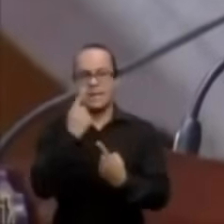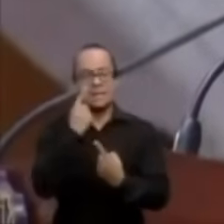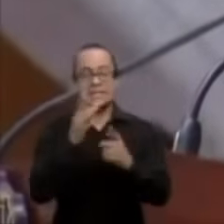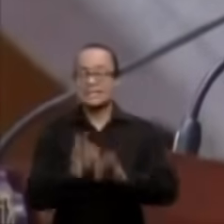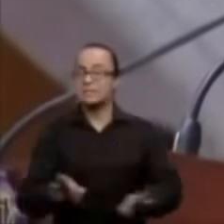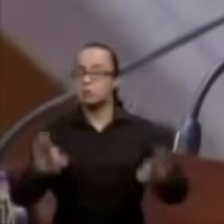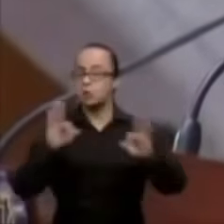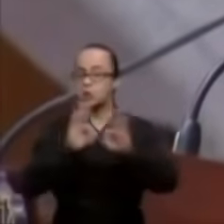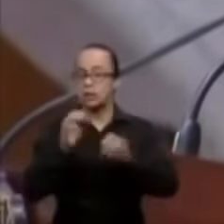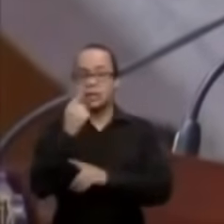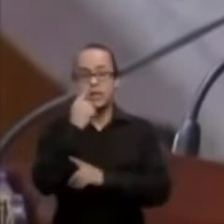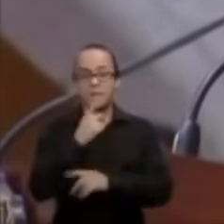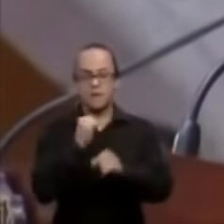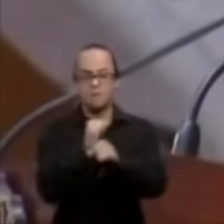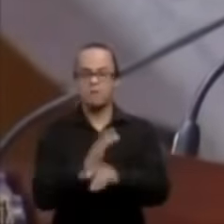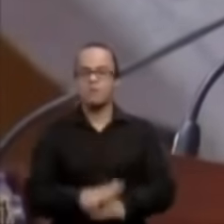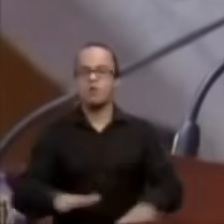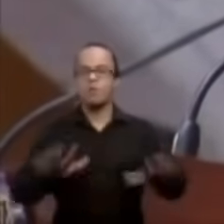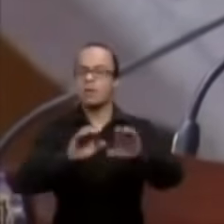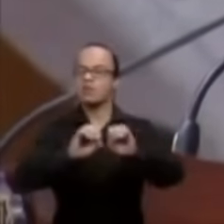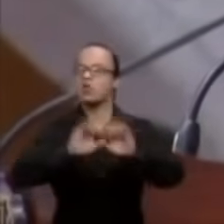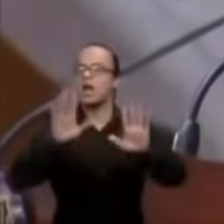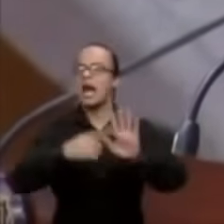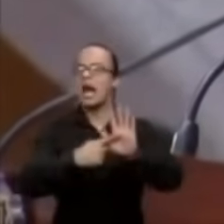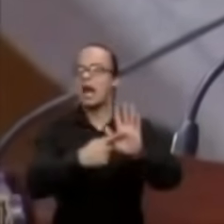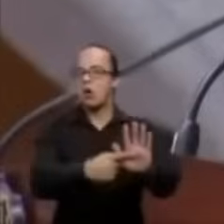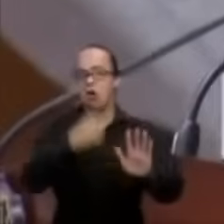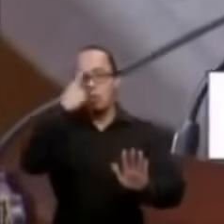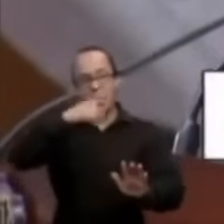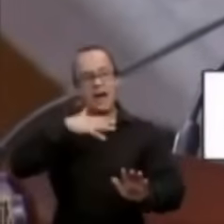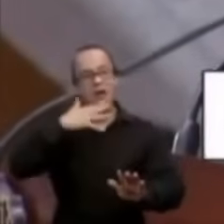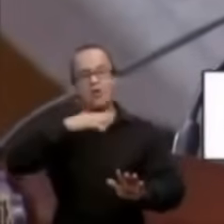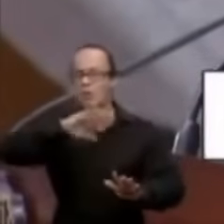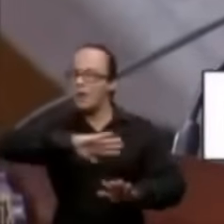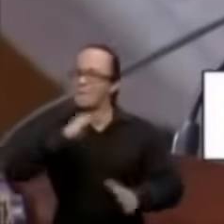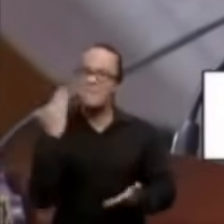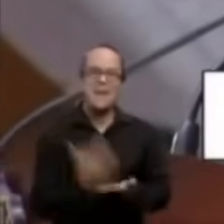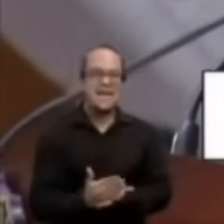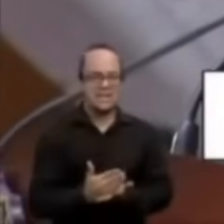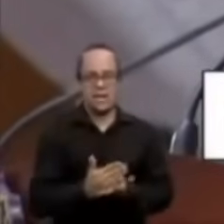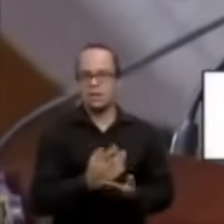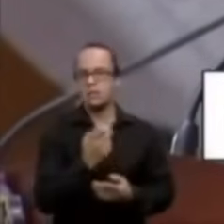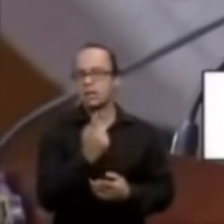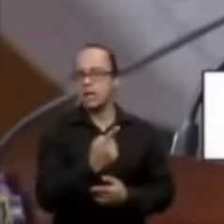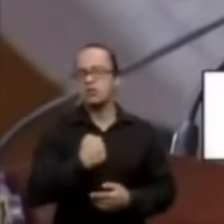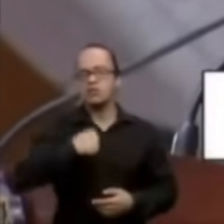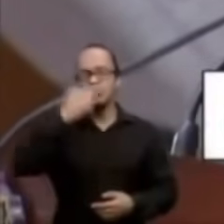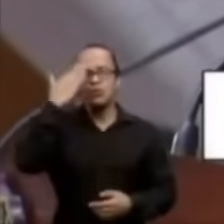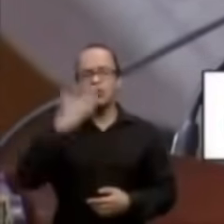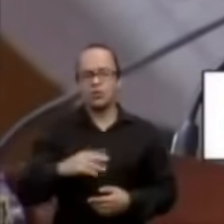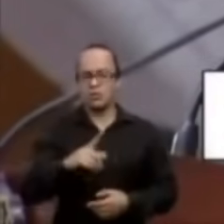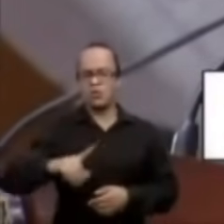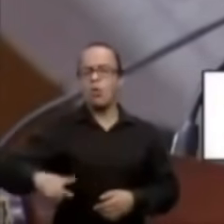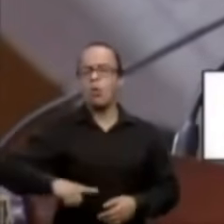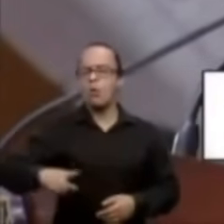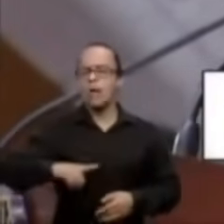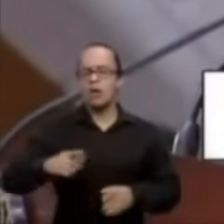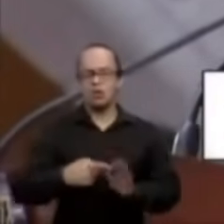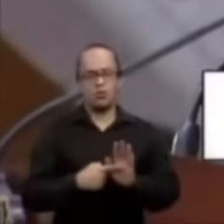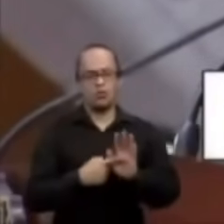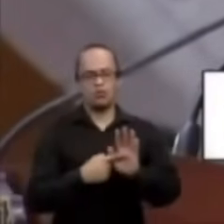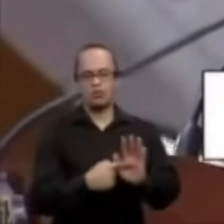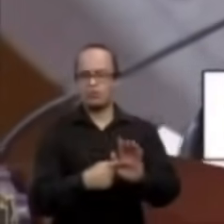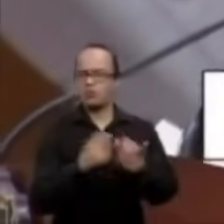y la lucha contra la corrupción. Estoy convencida de que un gobierno más transparente